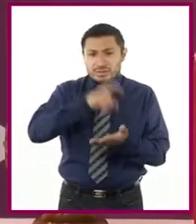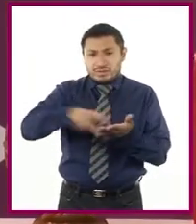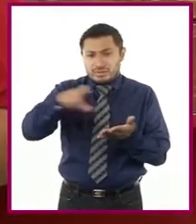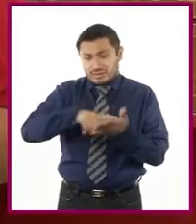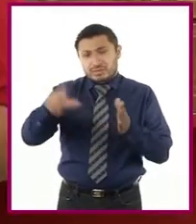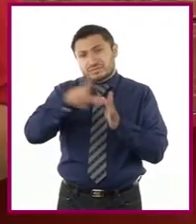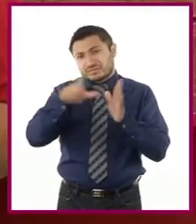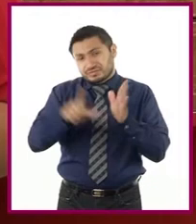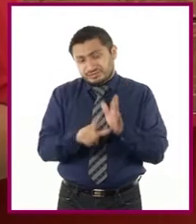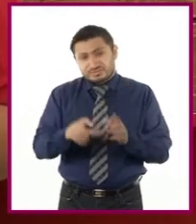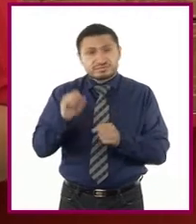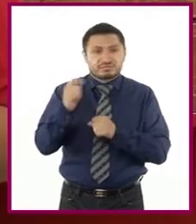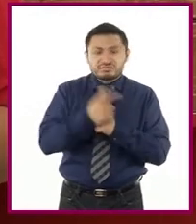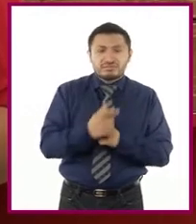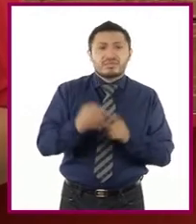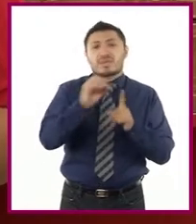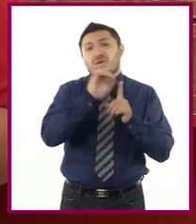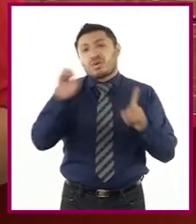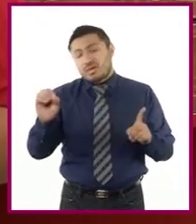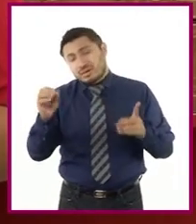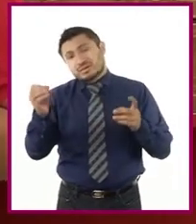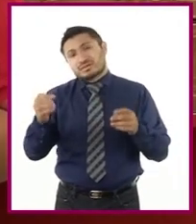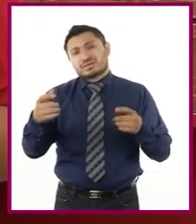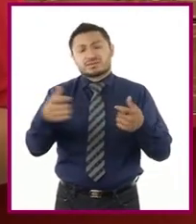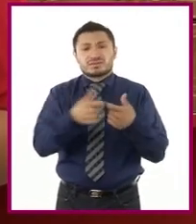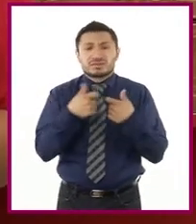línea a alguna organización o cooperativa de